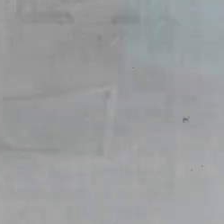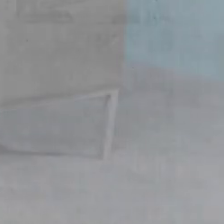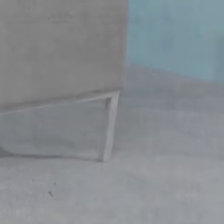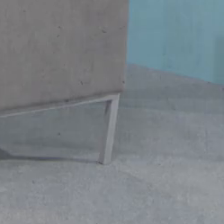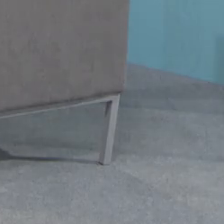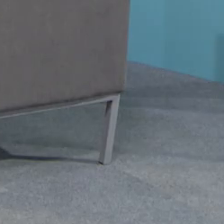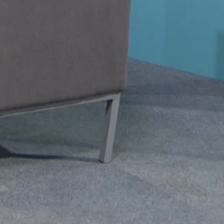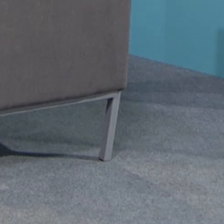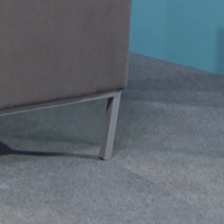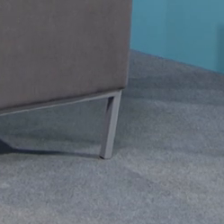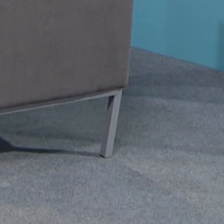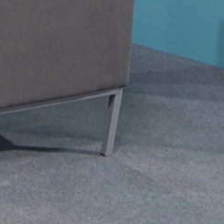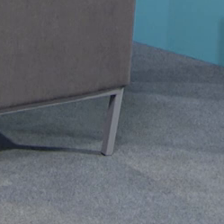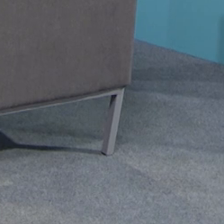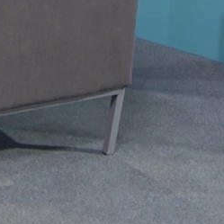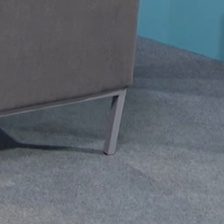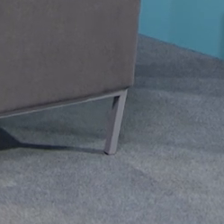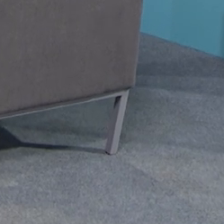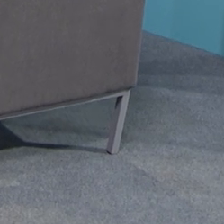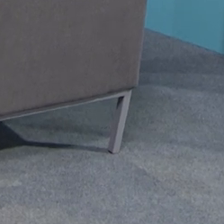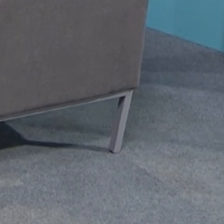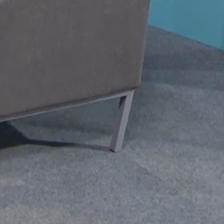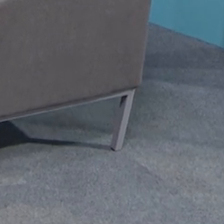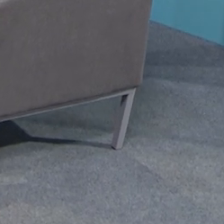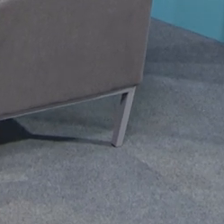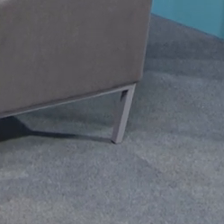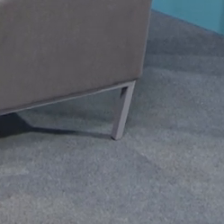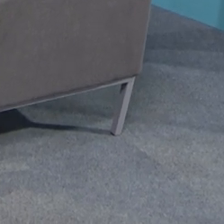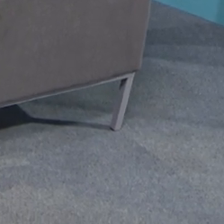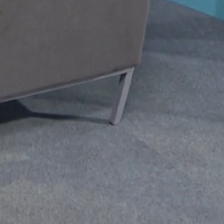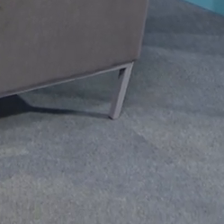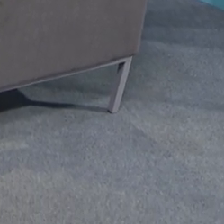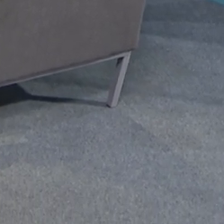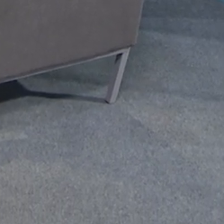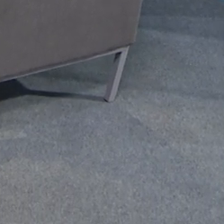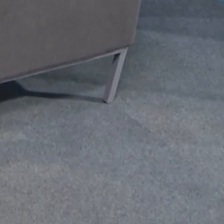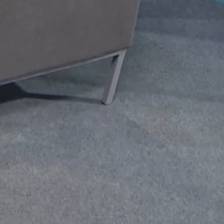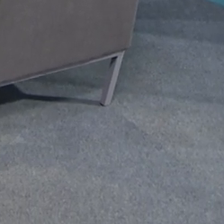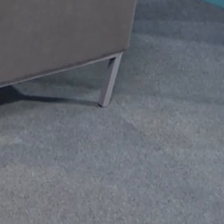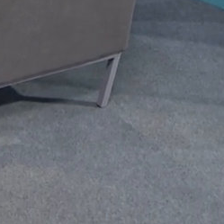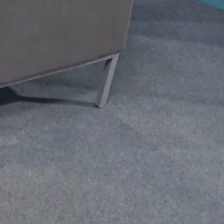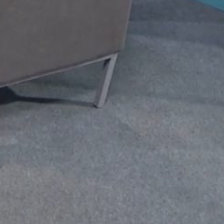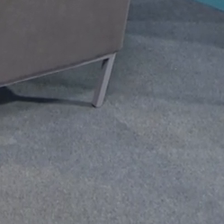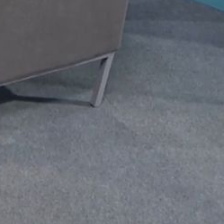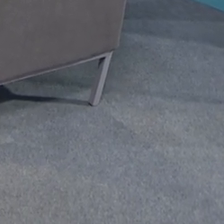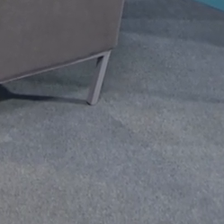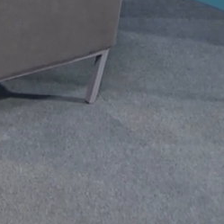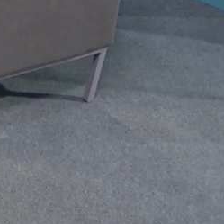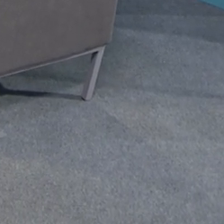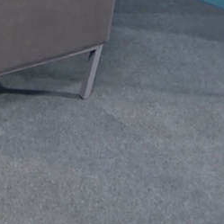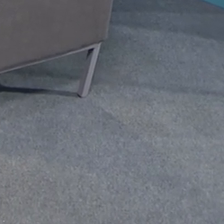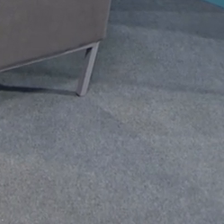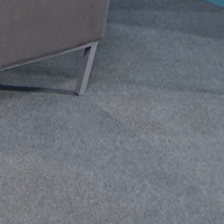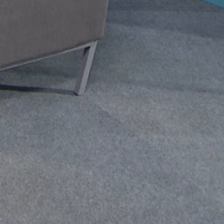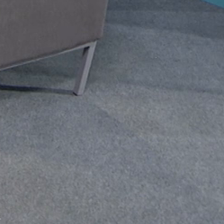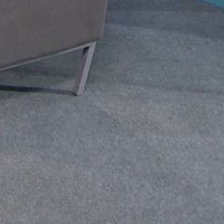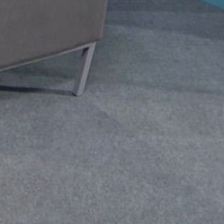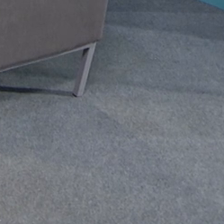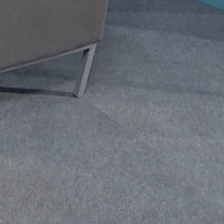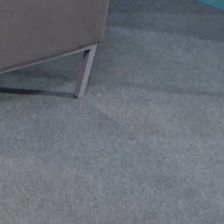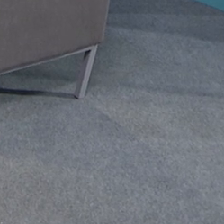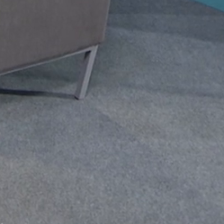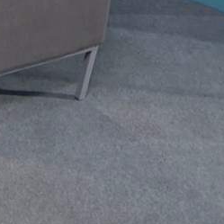muy buenas noches laura martínez les da la bienvenida a costa rica en juego una producción del canal 15